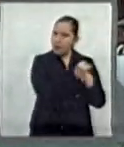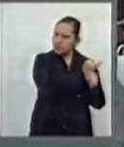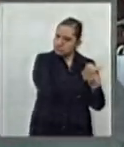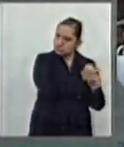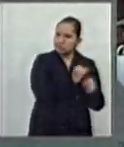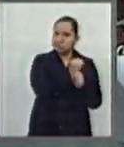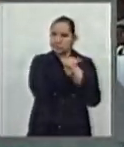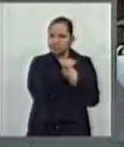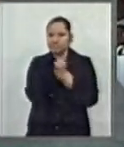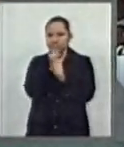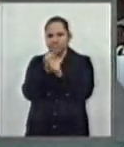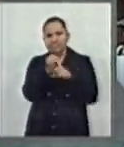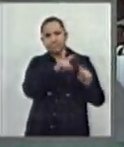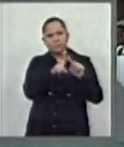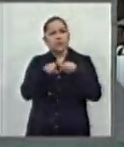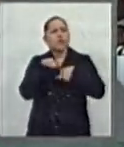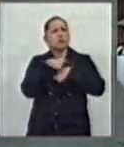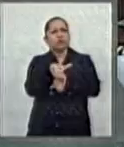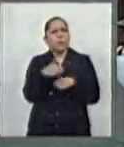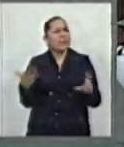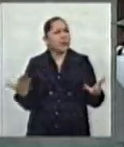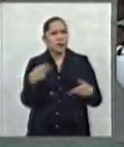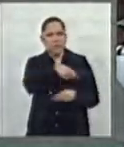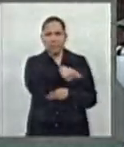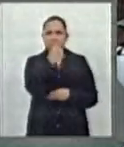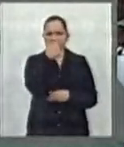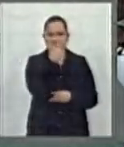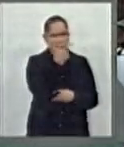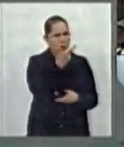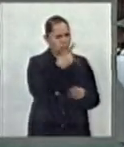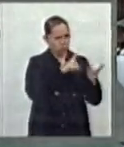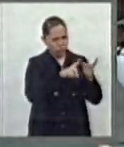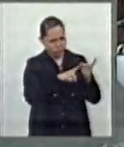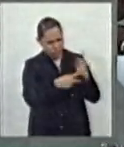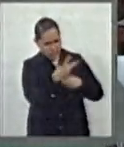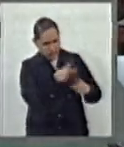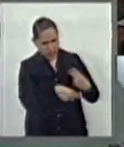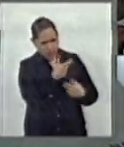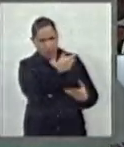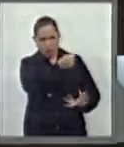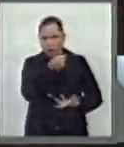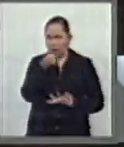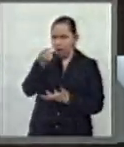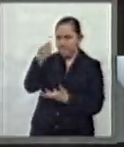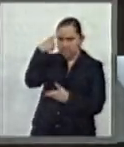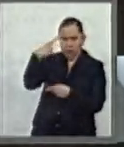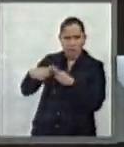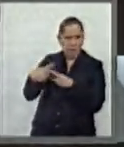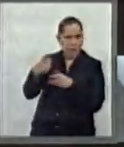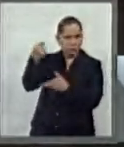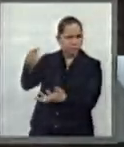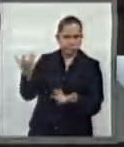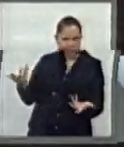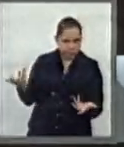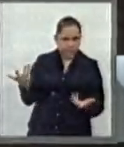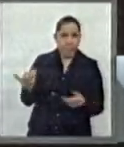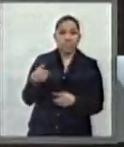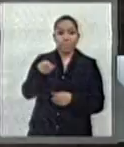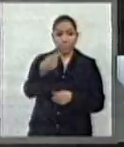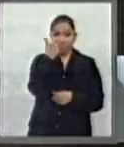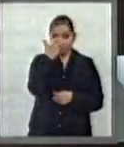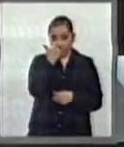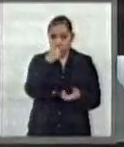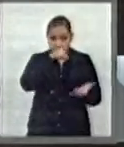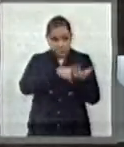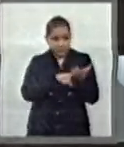correspondiente sobre el origen y el destino de ese dinero. El dinero no registrado, ese dinero que fluye